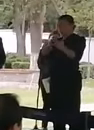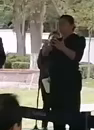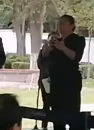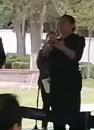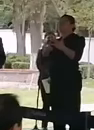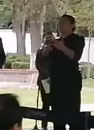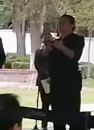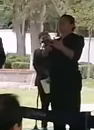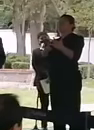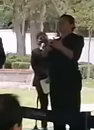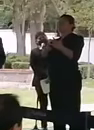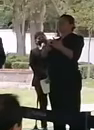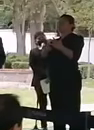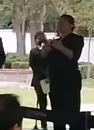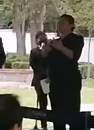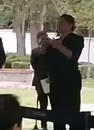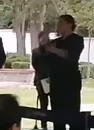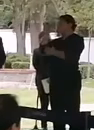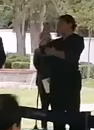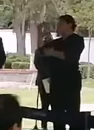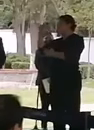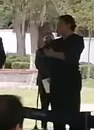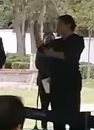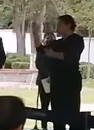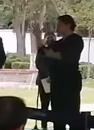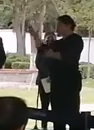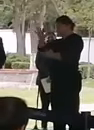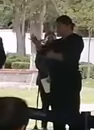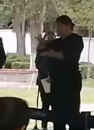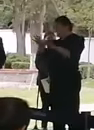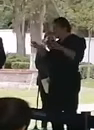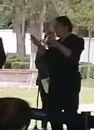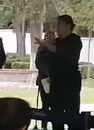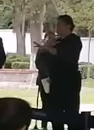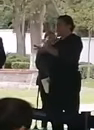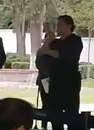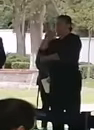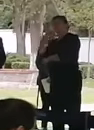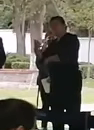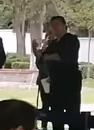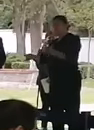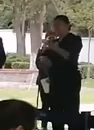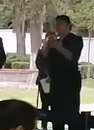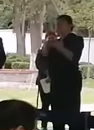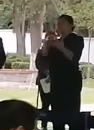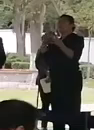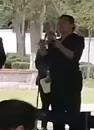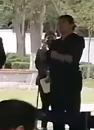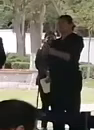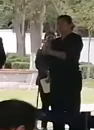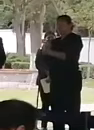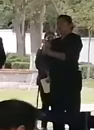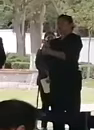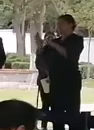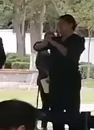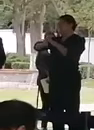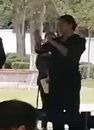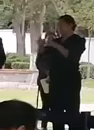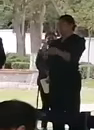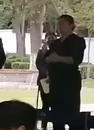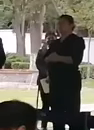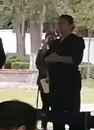combate contra el cambio climático, en la seguridad, en la migración. Y un comentario al